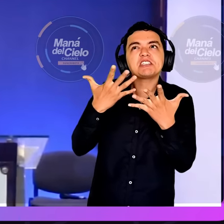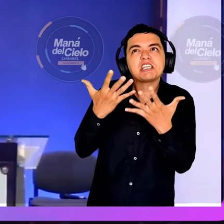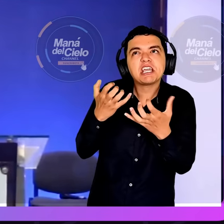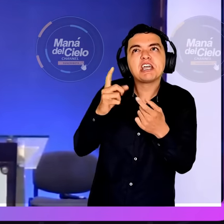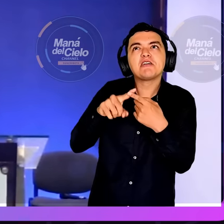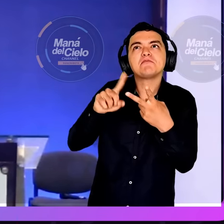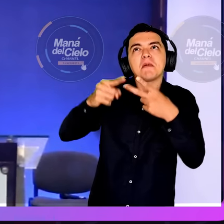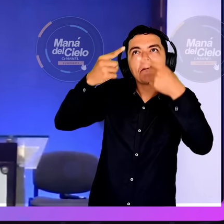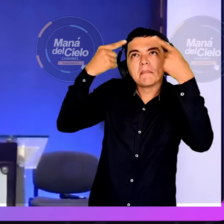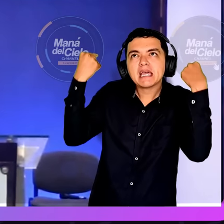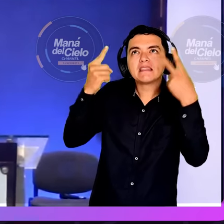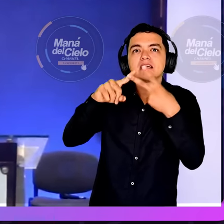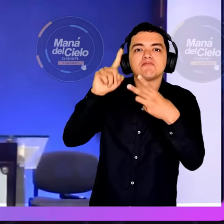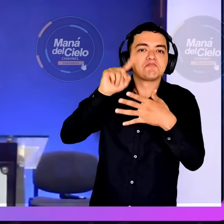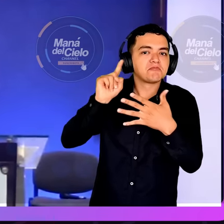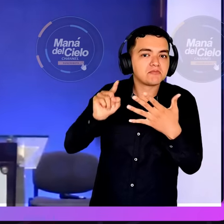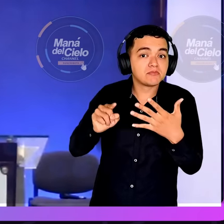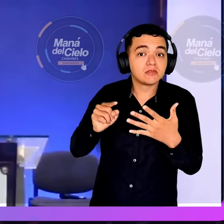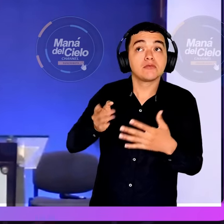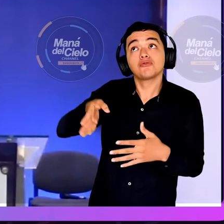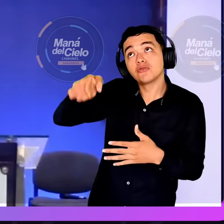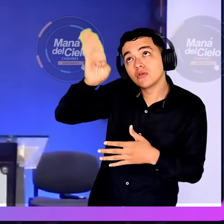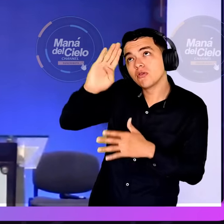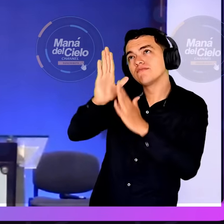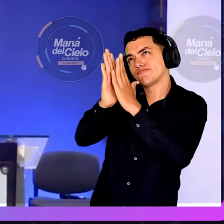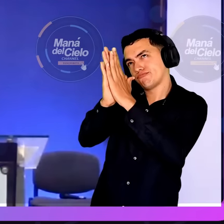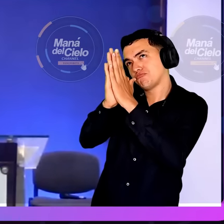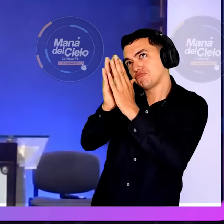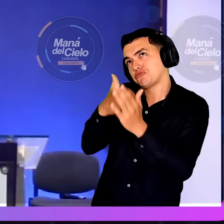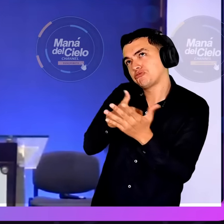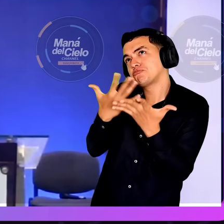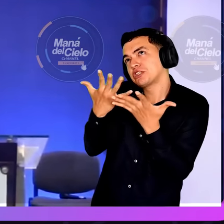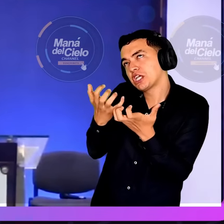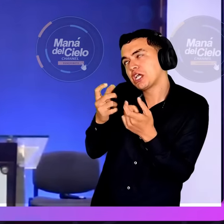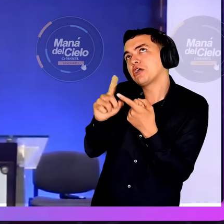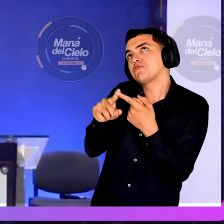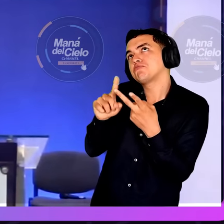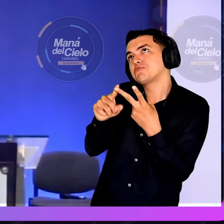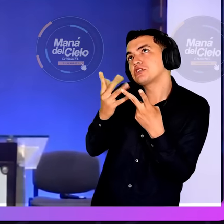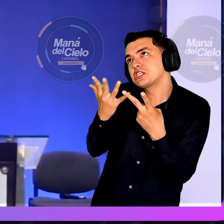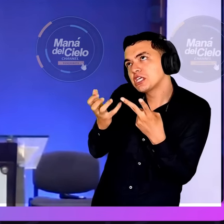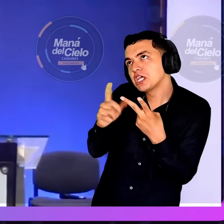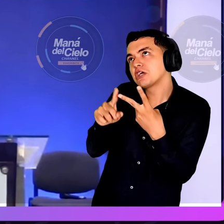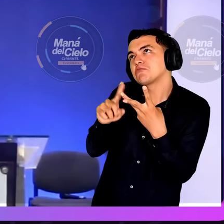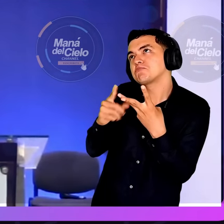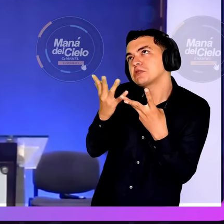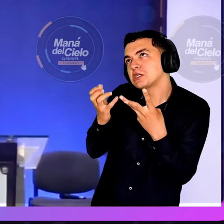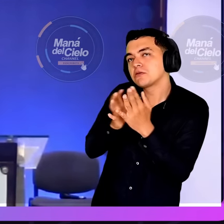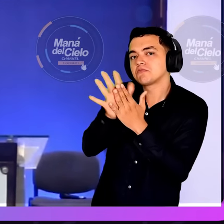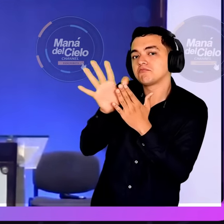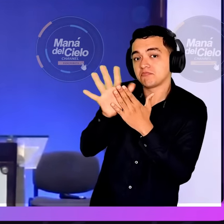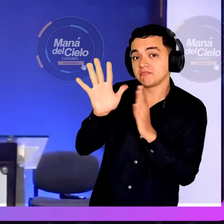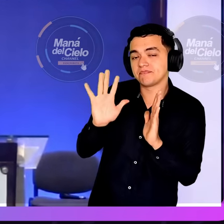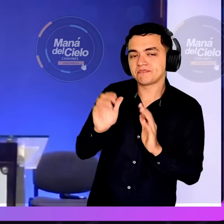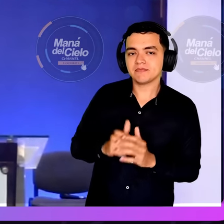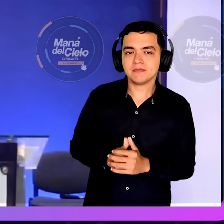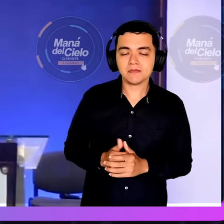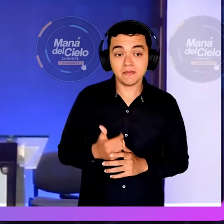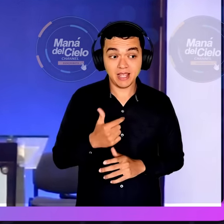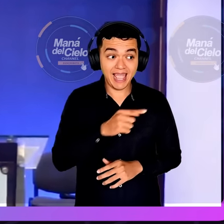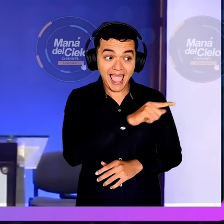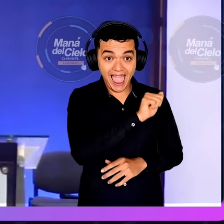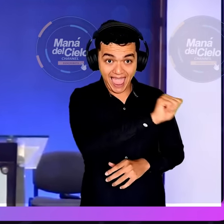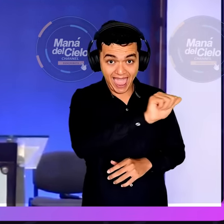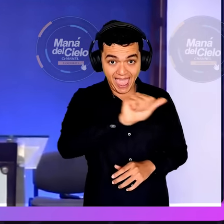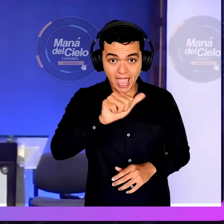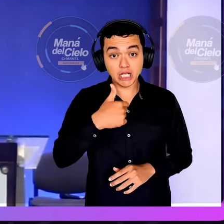siempre quise hacer lo que Dios me está permitiendo hacer. Yo desde que llegué a la iglesia, yo decía, el día que